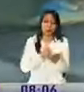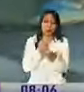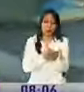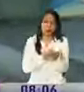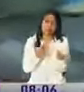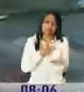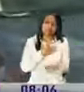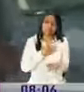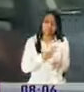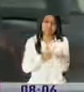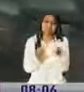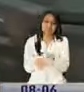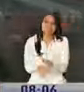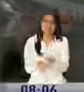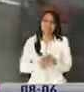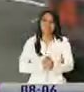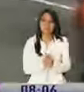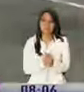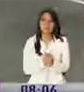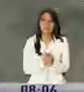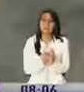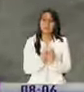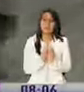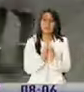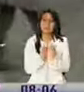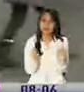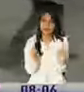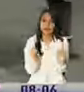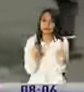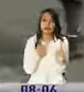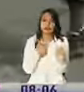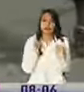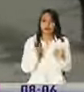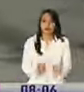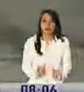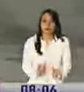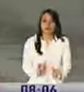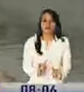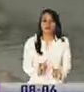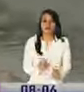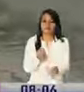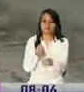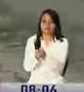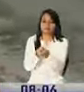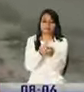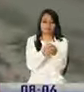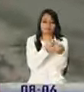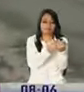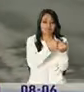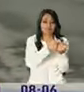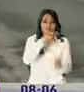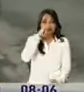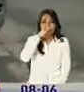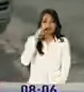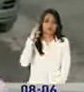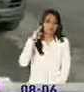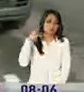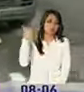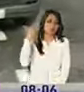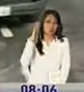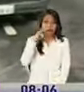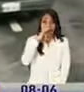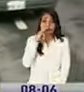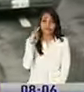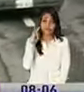contra esta terrible enfermedad. Sin embargo, pues yo he conocido en este recorrido a muchísimos niños, a cientos, quizás miles de niños, que pues